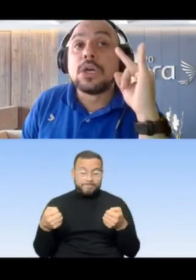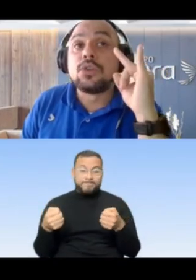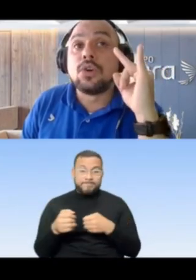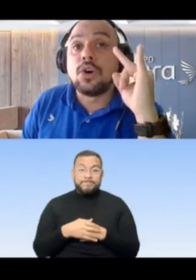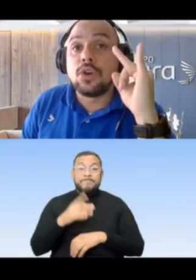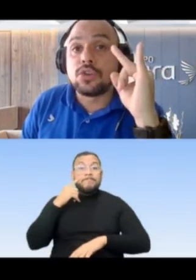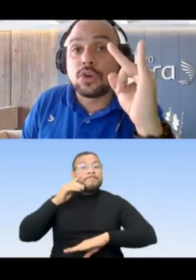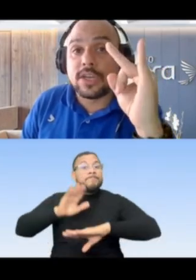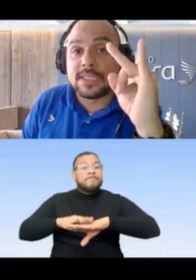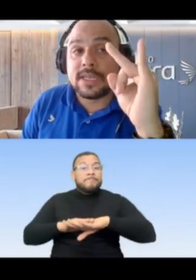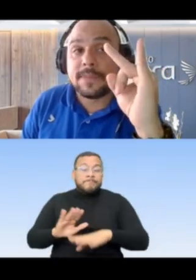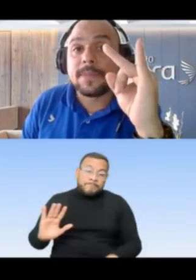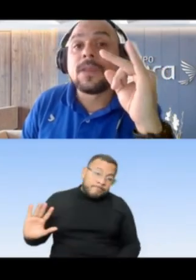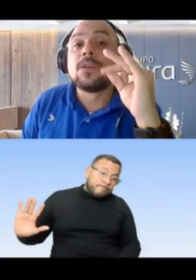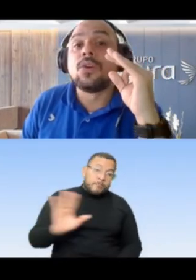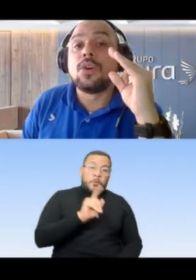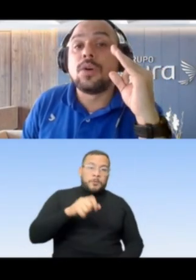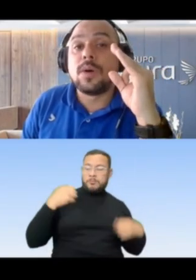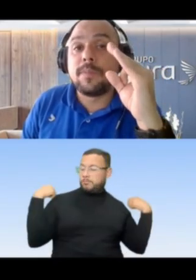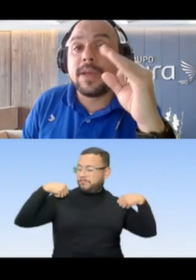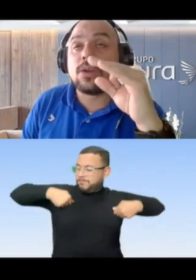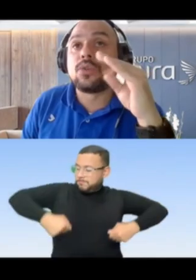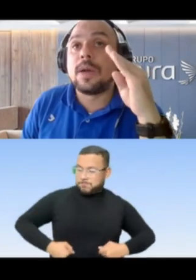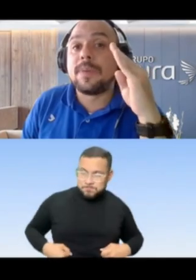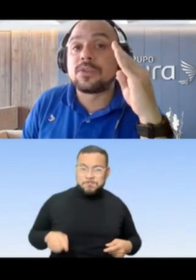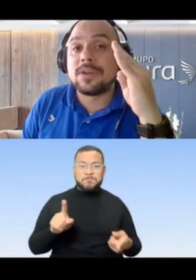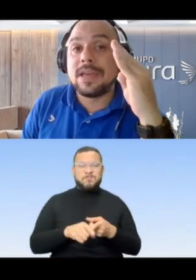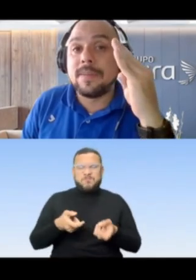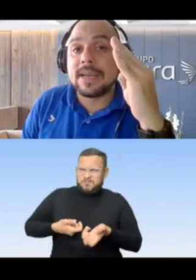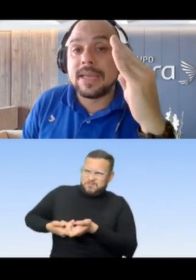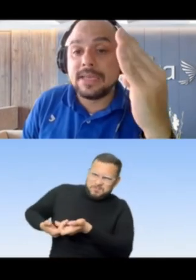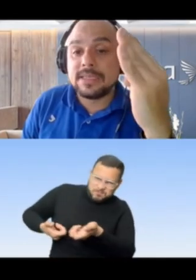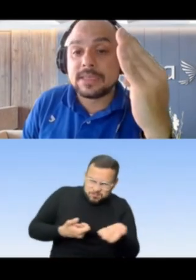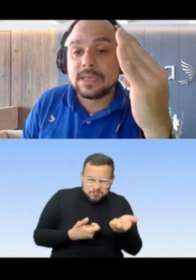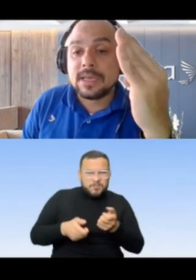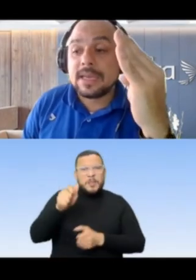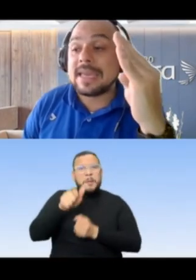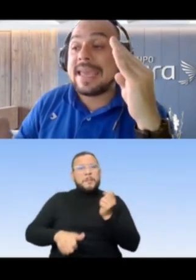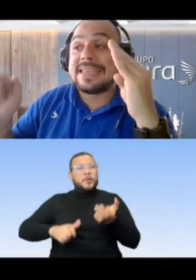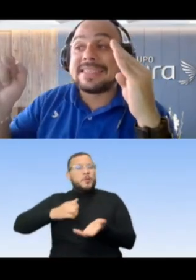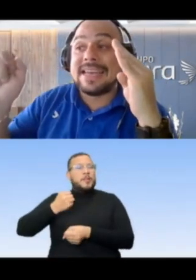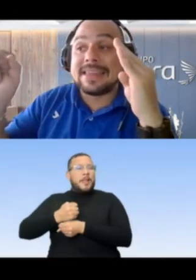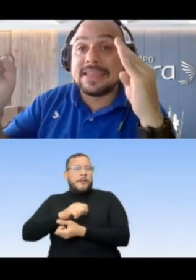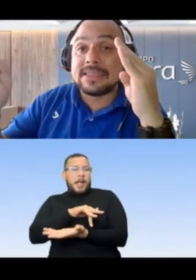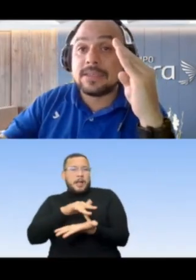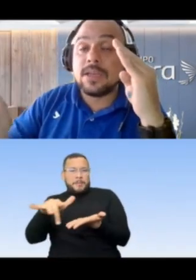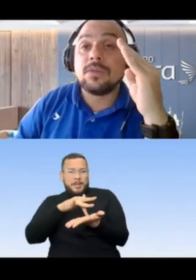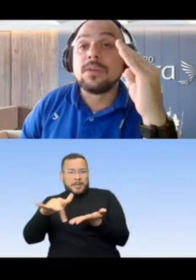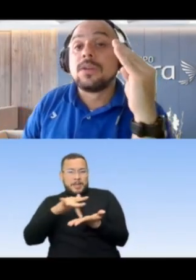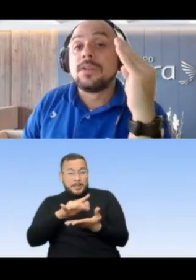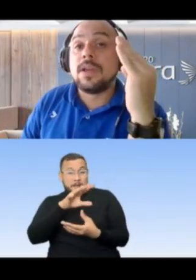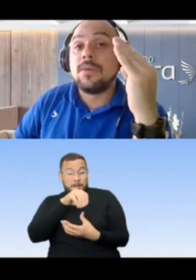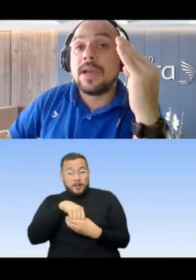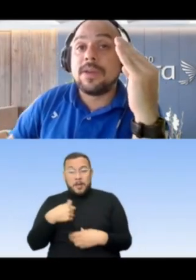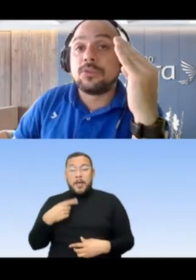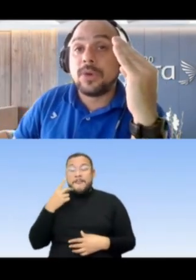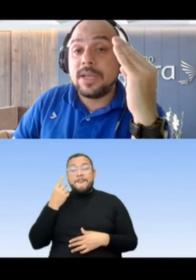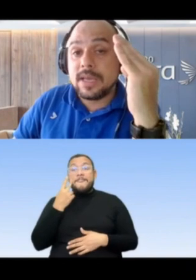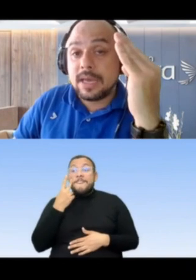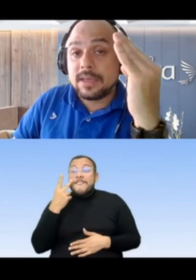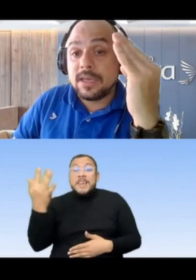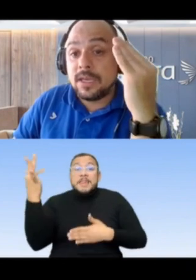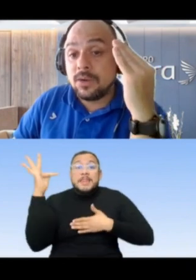brigadista, todo socorrista, todo bombero, toda persona de emergencias que sea testigo de